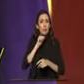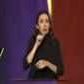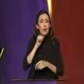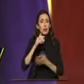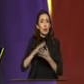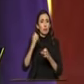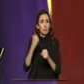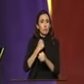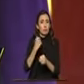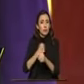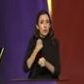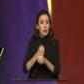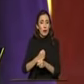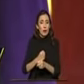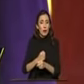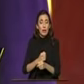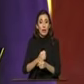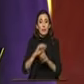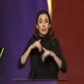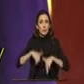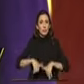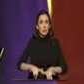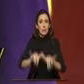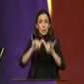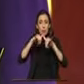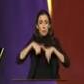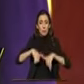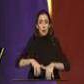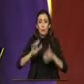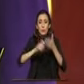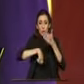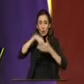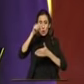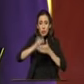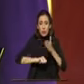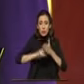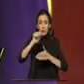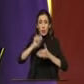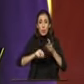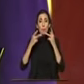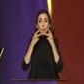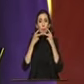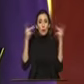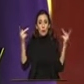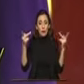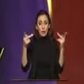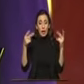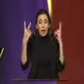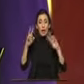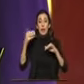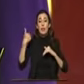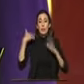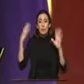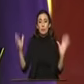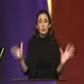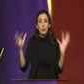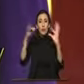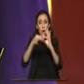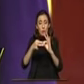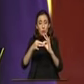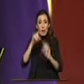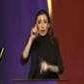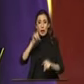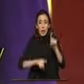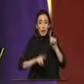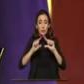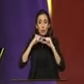Seguimos desmontando las redes que encarecen la contratación pública y que generalmente están vinculadas con las